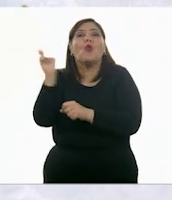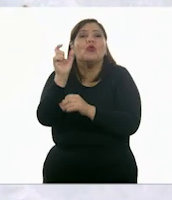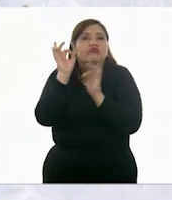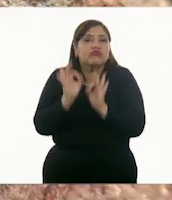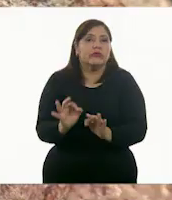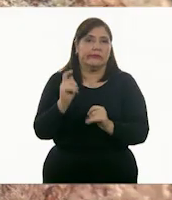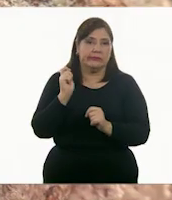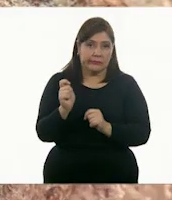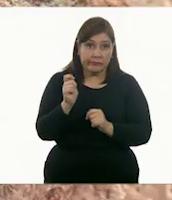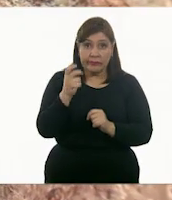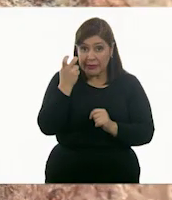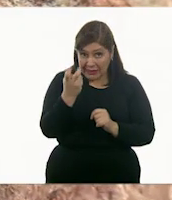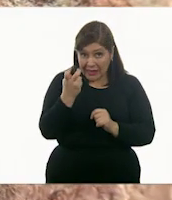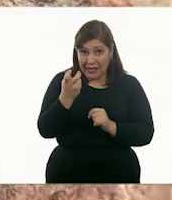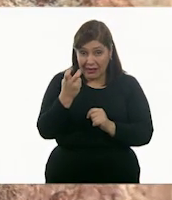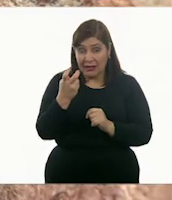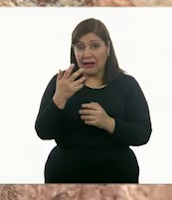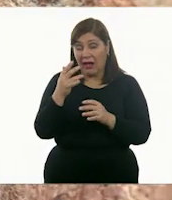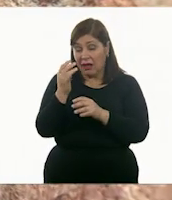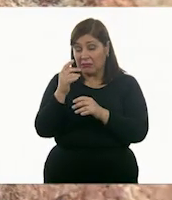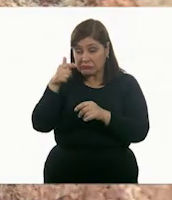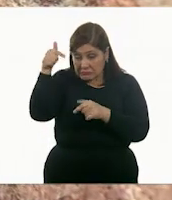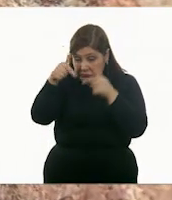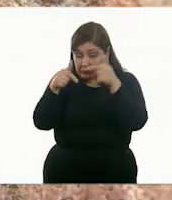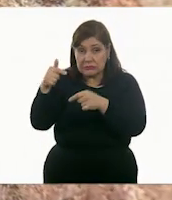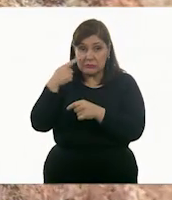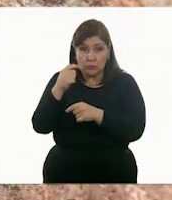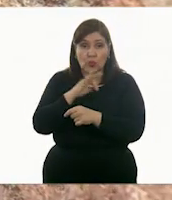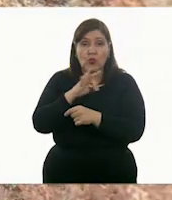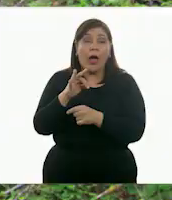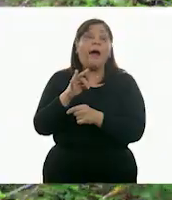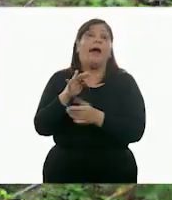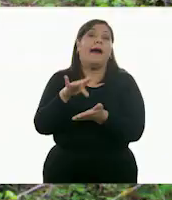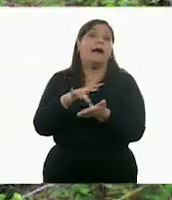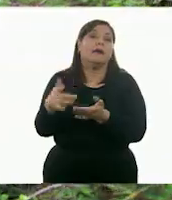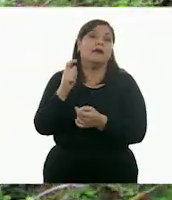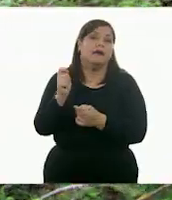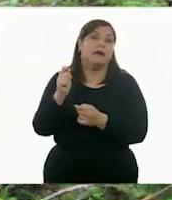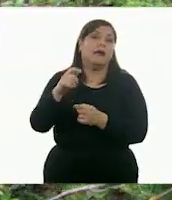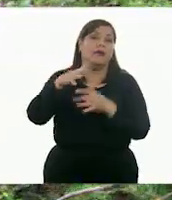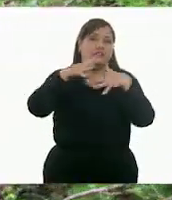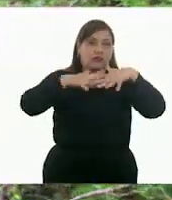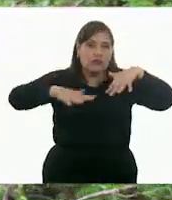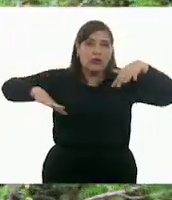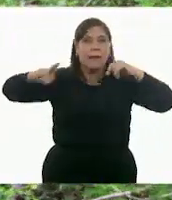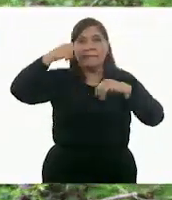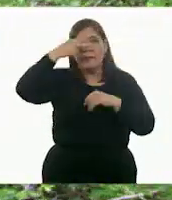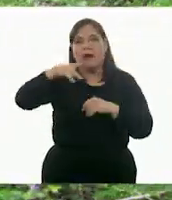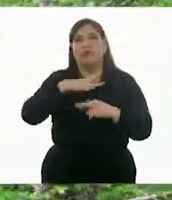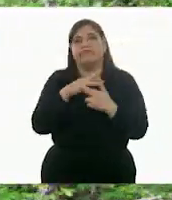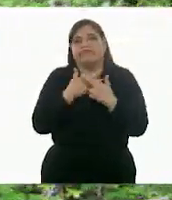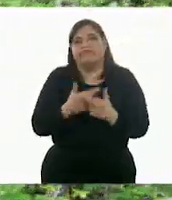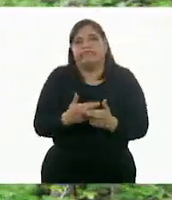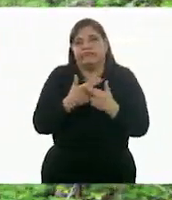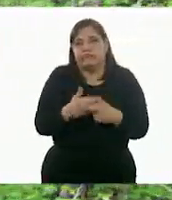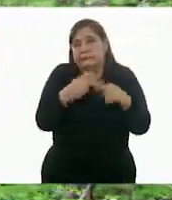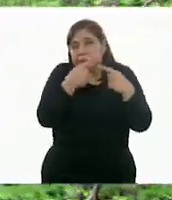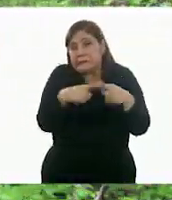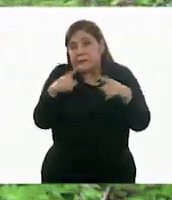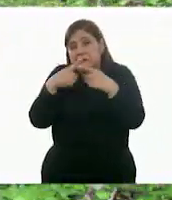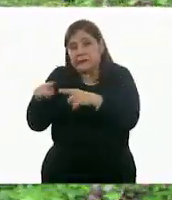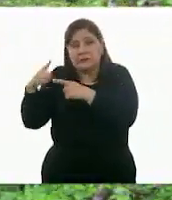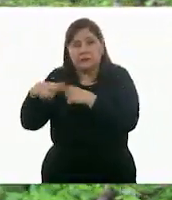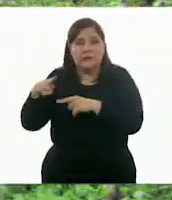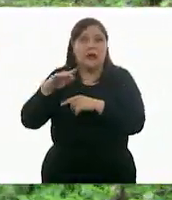Gracias a estos descubrimientos, se sabe que la Cuenca de México fue un sitio con abundantes recursos